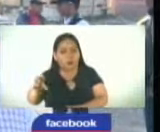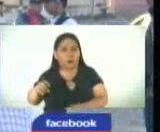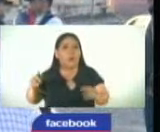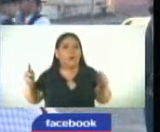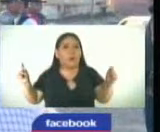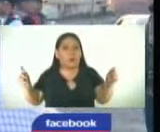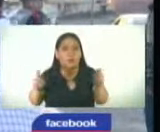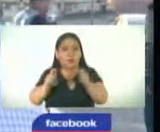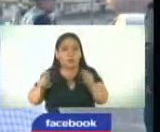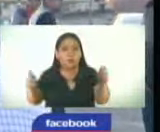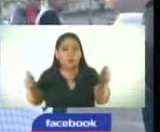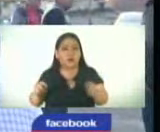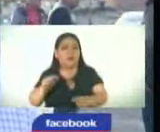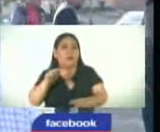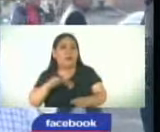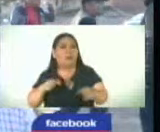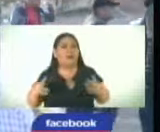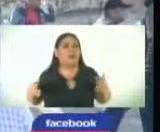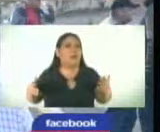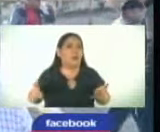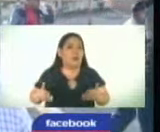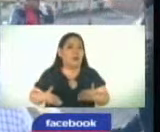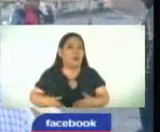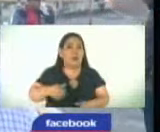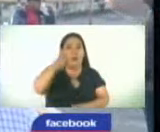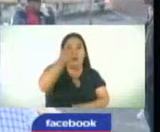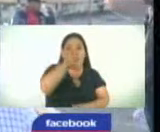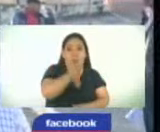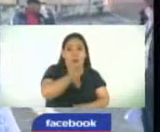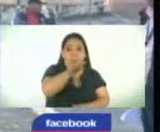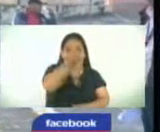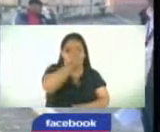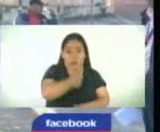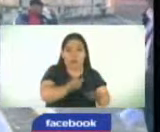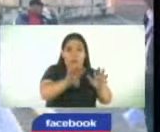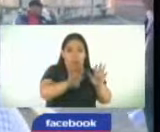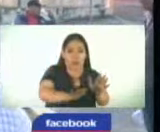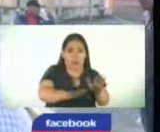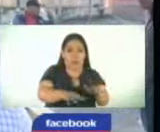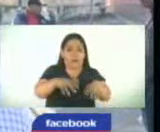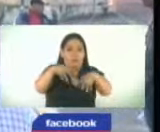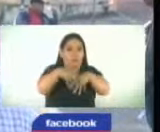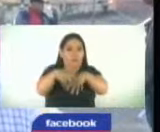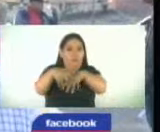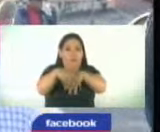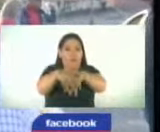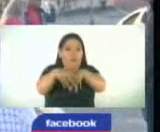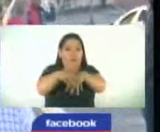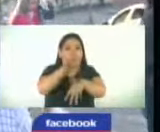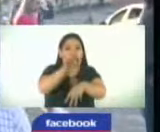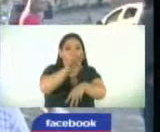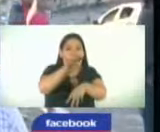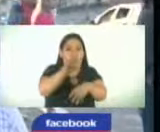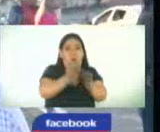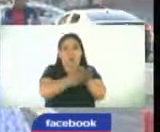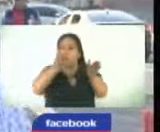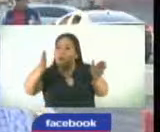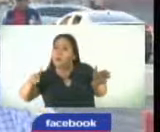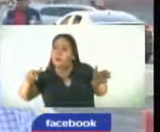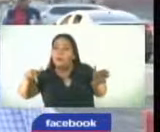celebración que van a iniciar a partir del 10 de agosto con el tradicional desfile del correo, hasta el 15 de